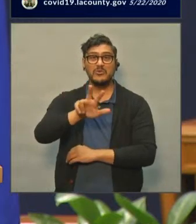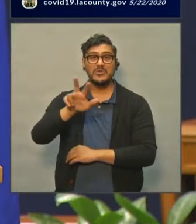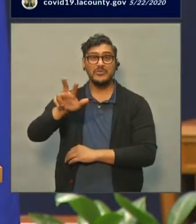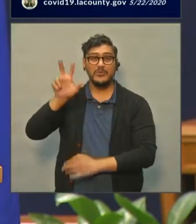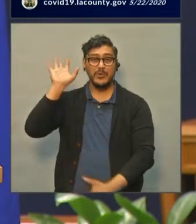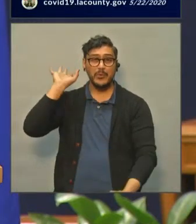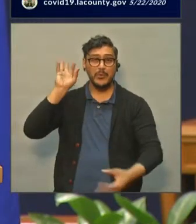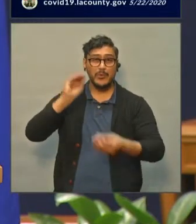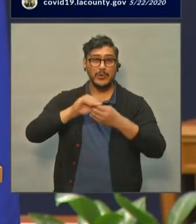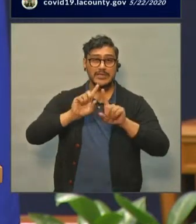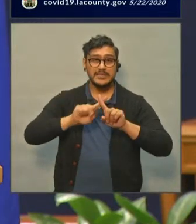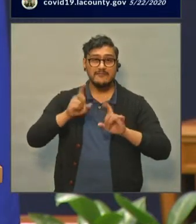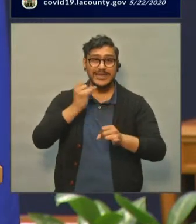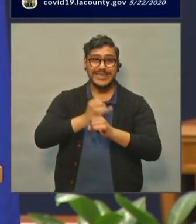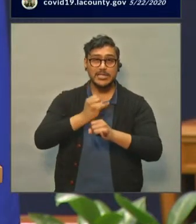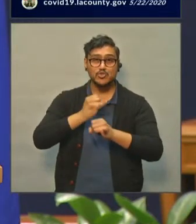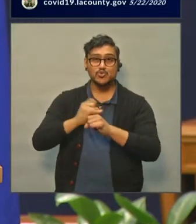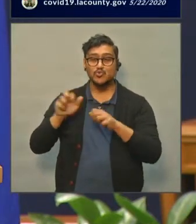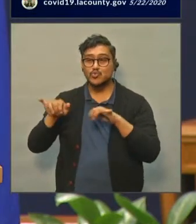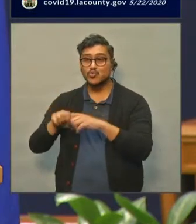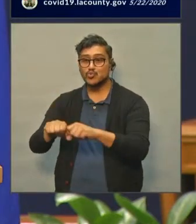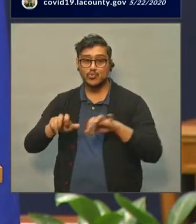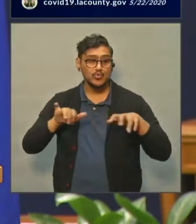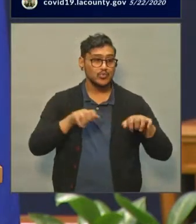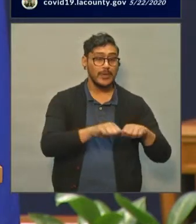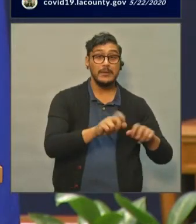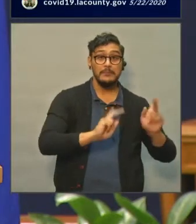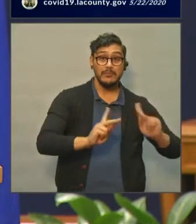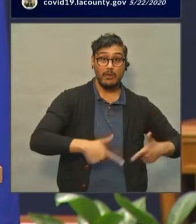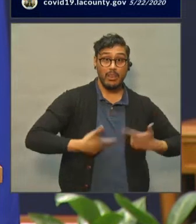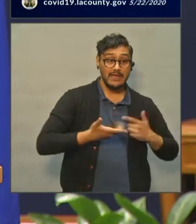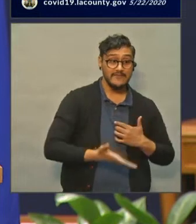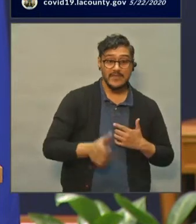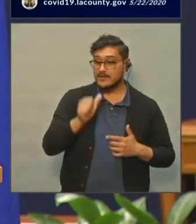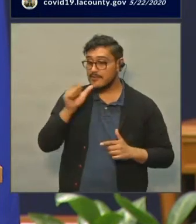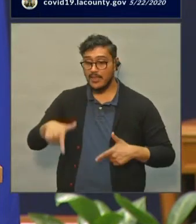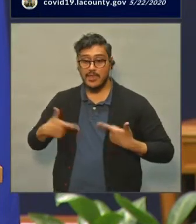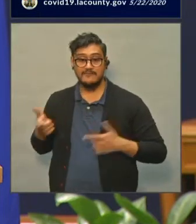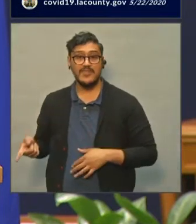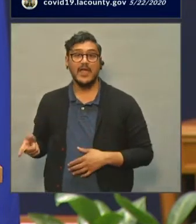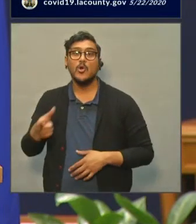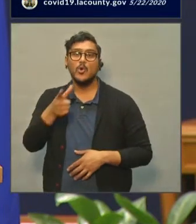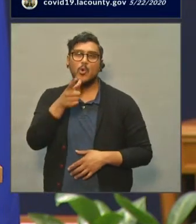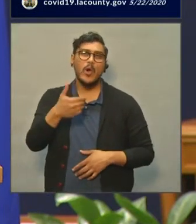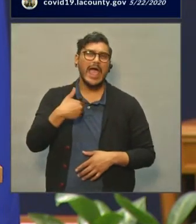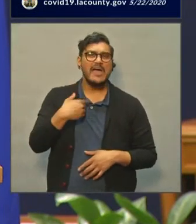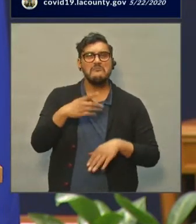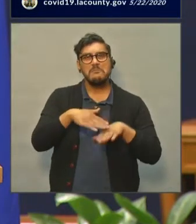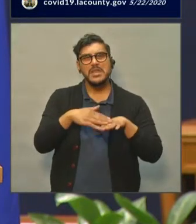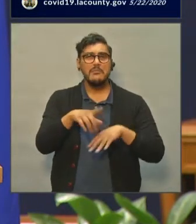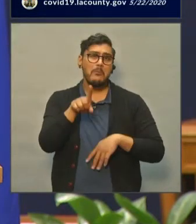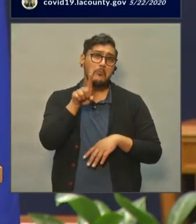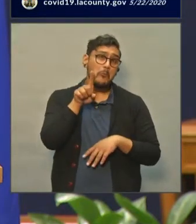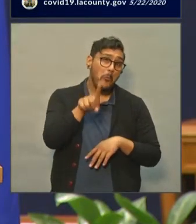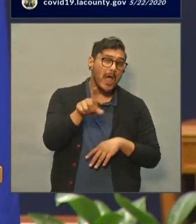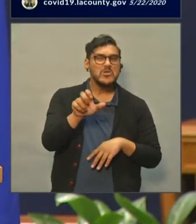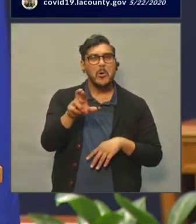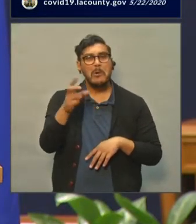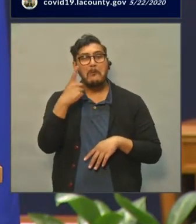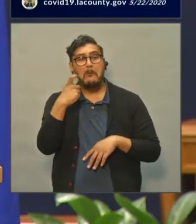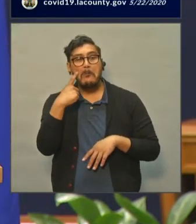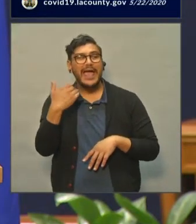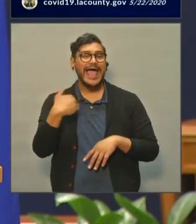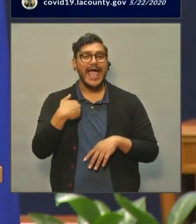entornos de congregación residencial y no residenciales con al menos un caso confirmado o sospechoso de